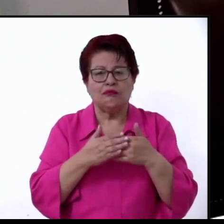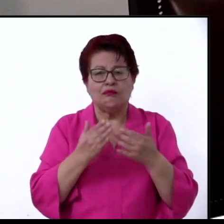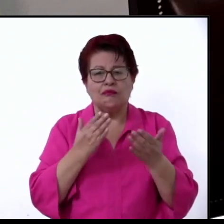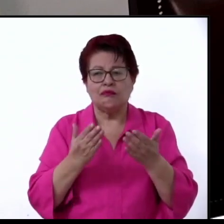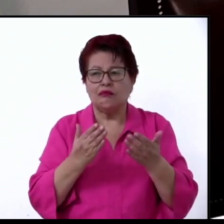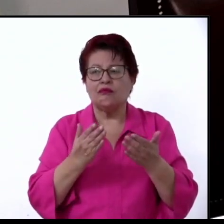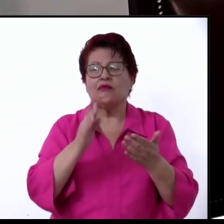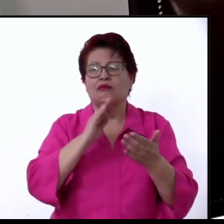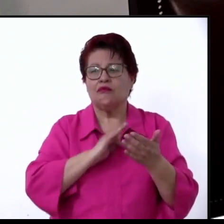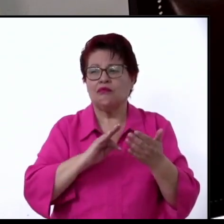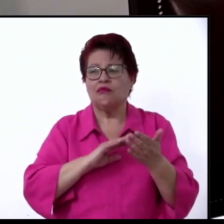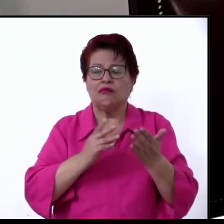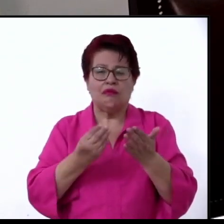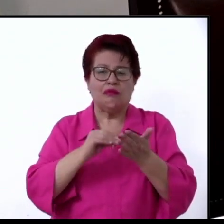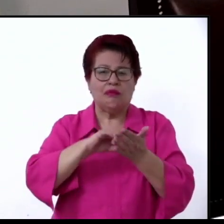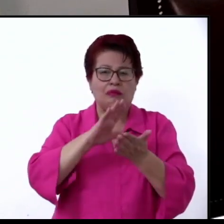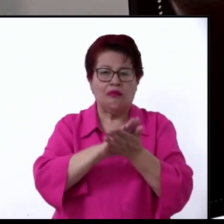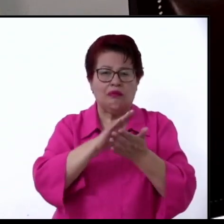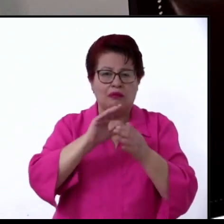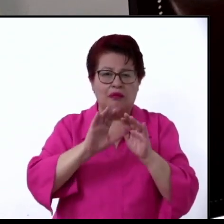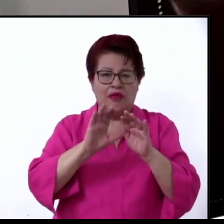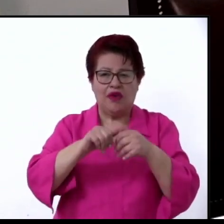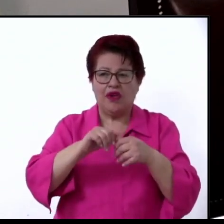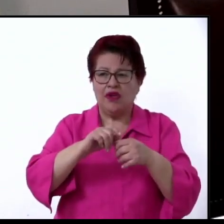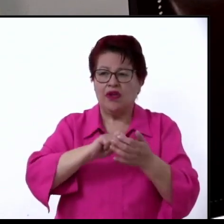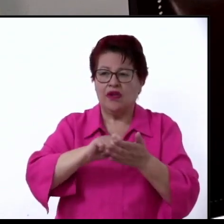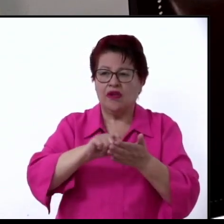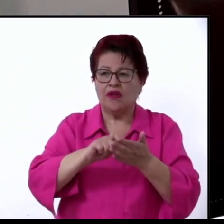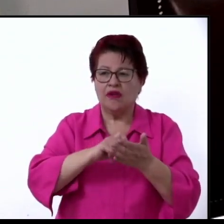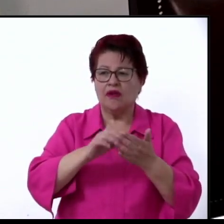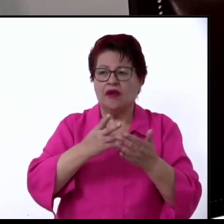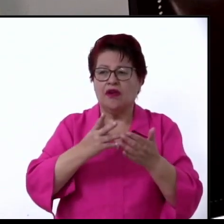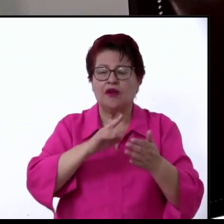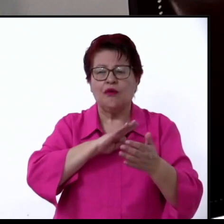a poder inscribirse. ¿Y cómo podemos allegarnos a